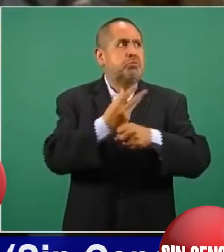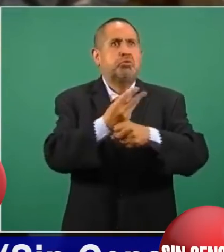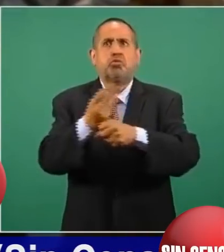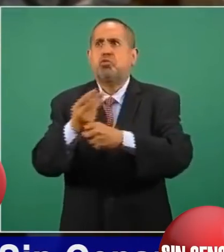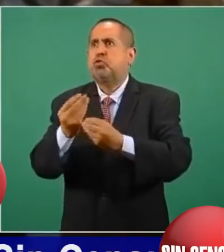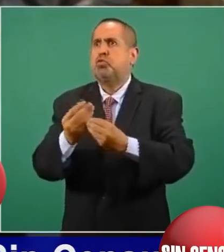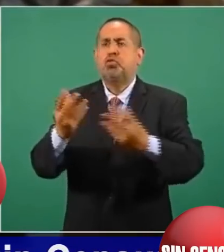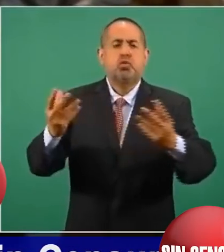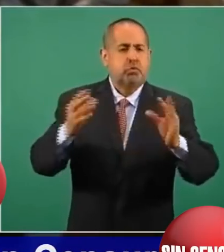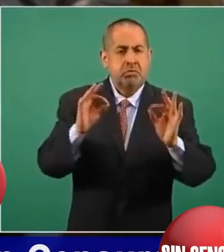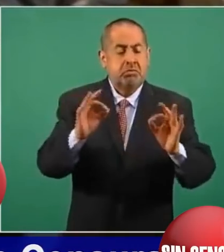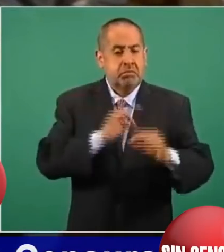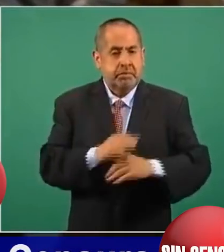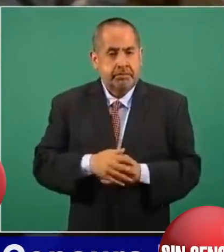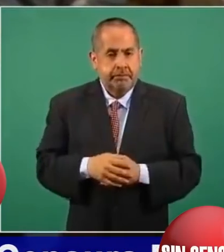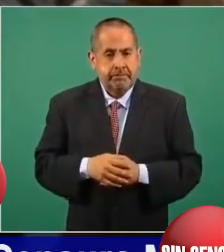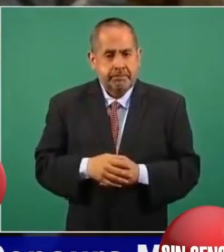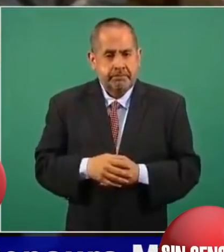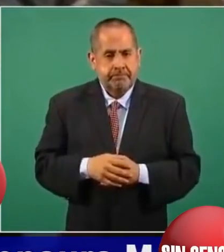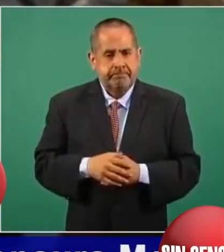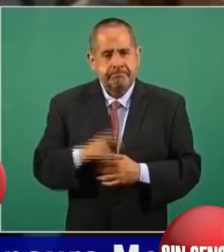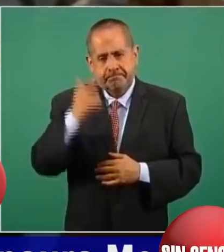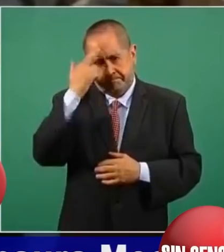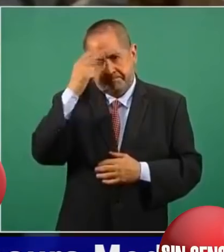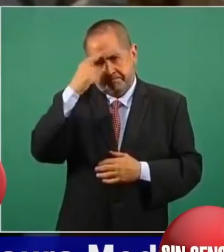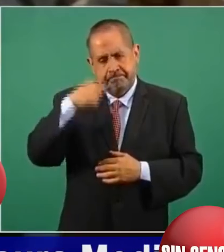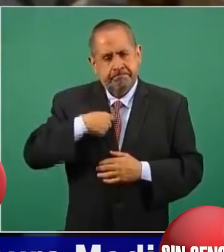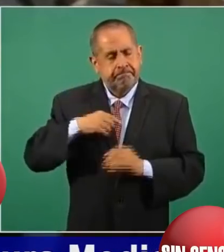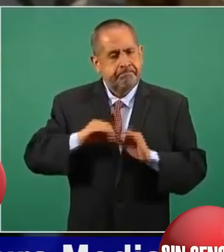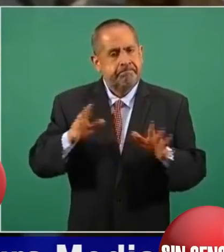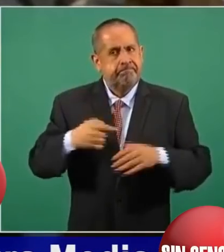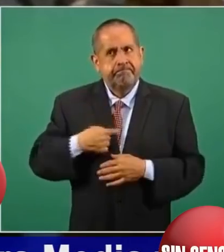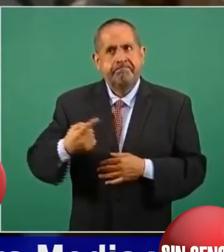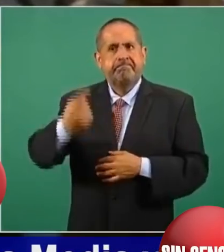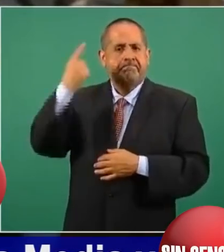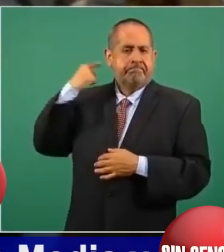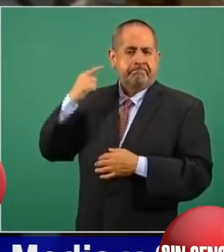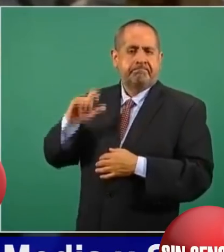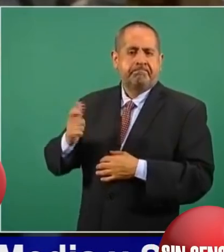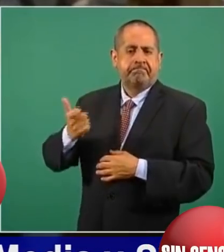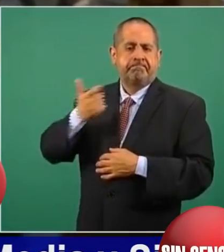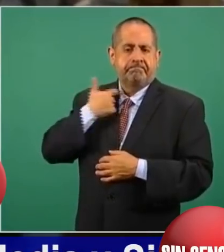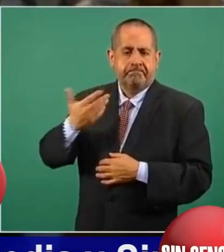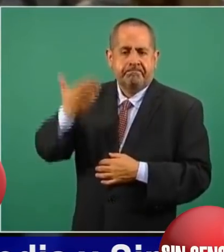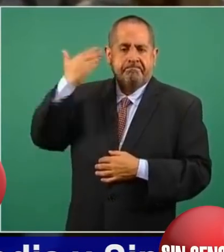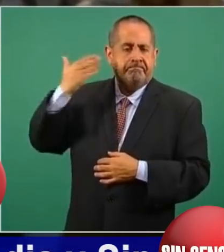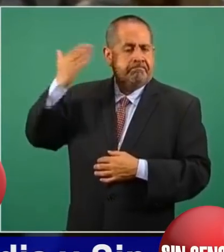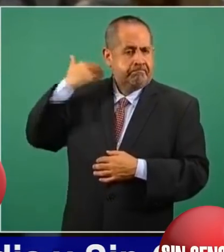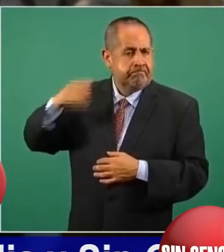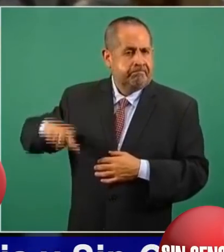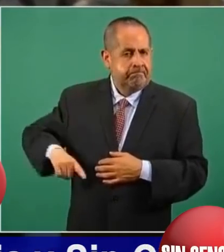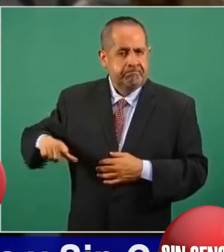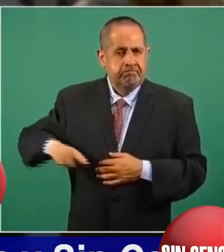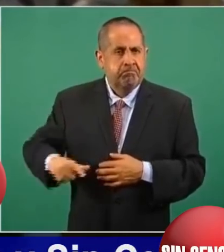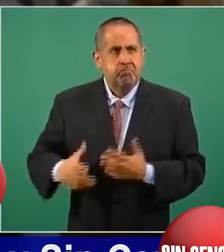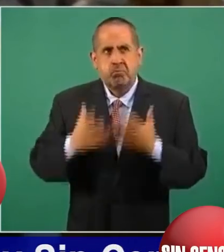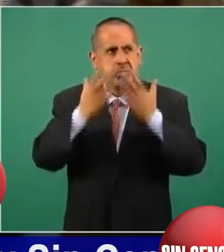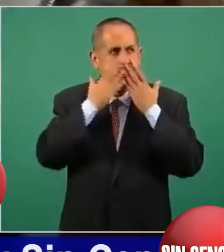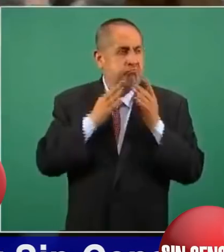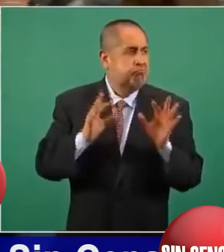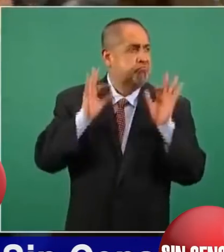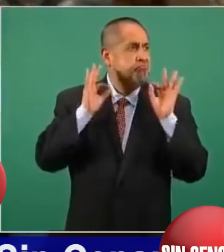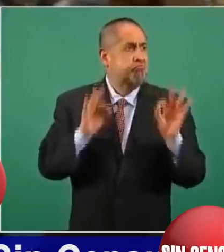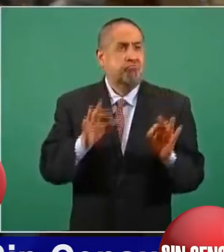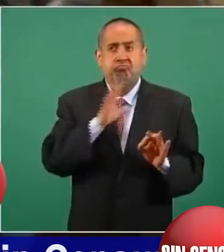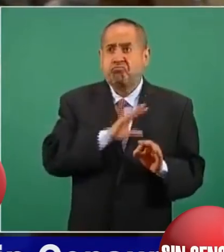Me queda claro que en los anteriores sexenios no tuvimos ninguna obra magna de las más